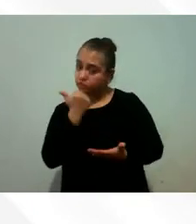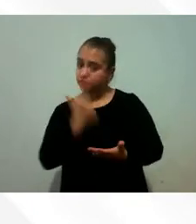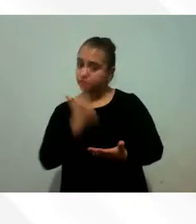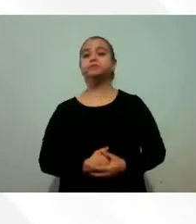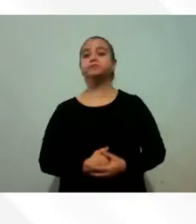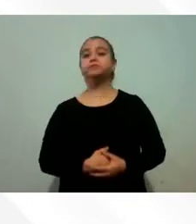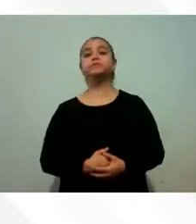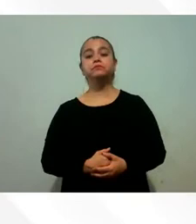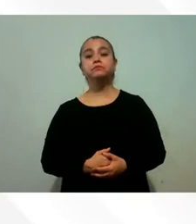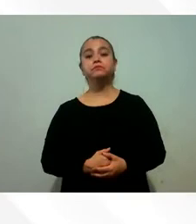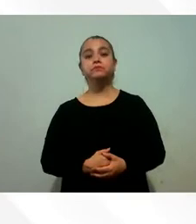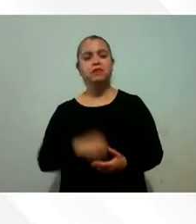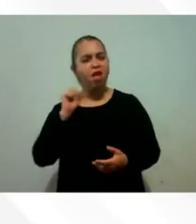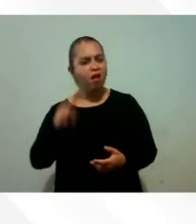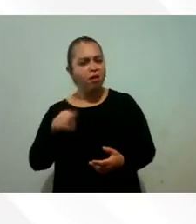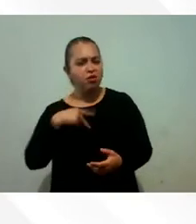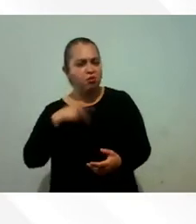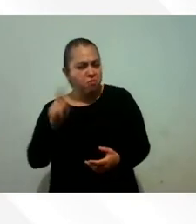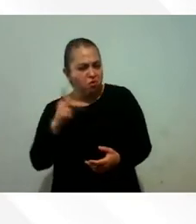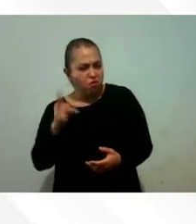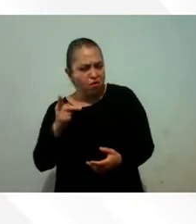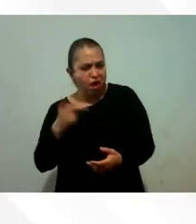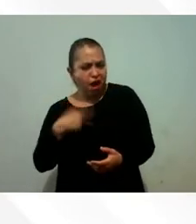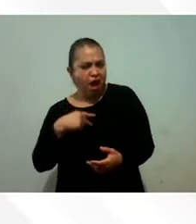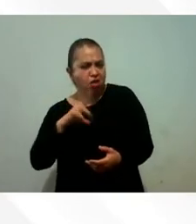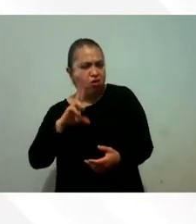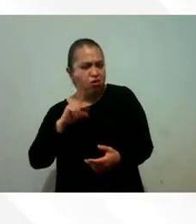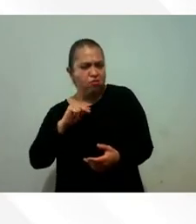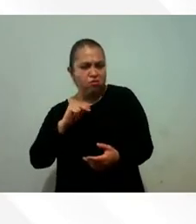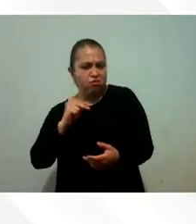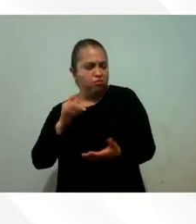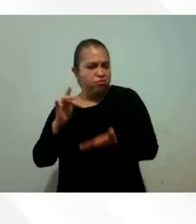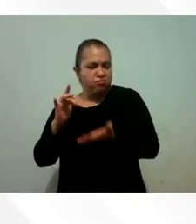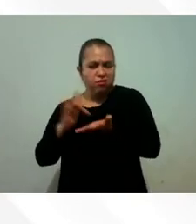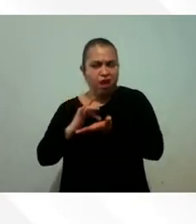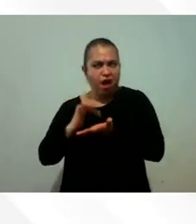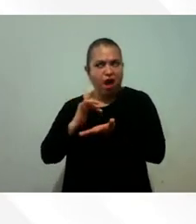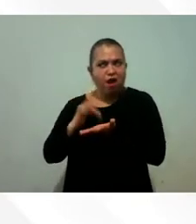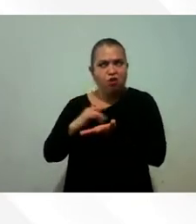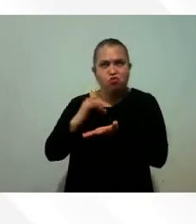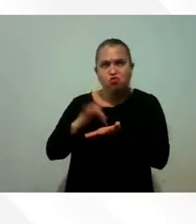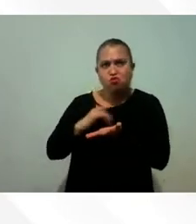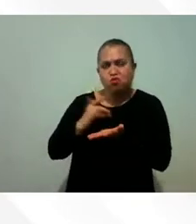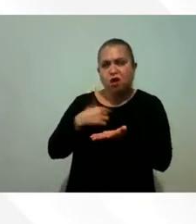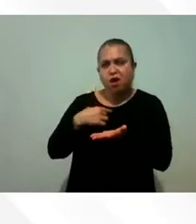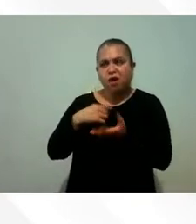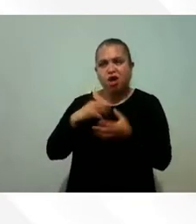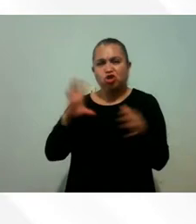Y también quisiera preguntarles, ¿qué nos impide para no poder lograr un vínculo afectivo?